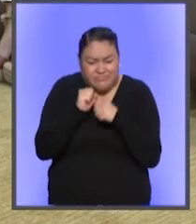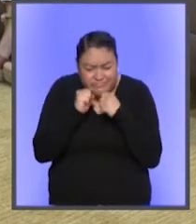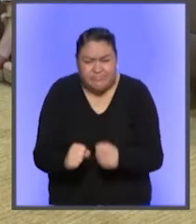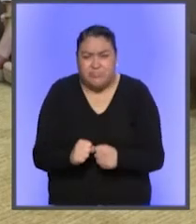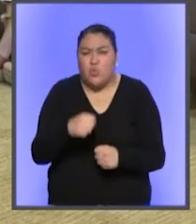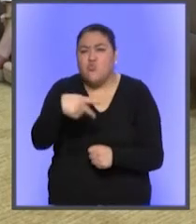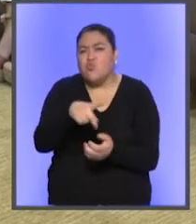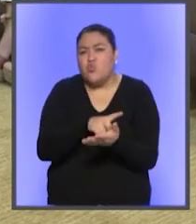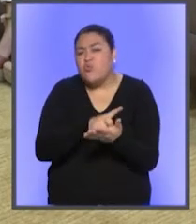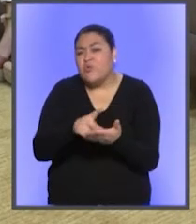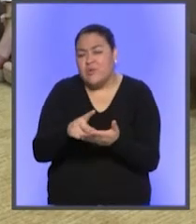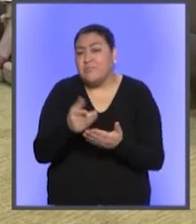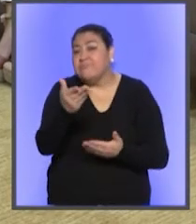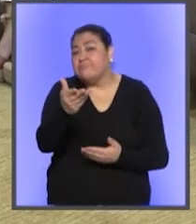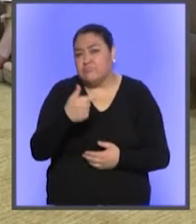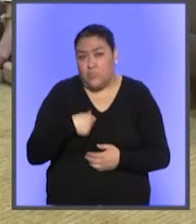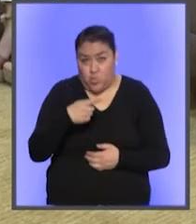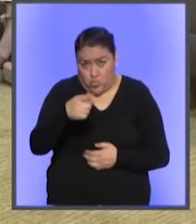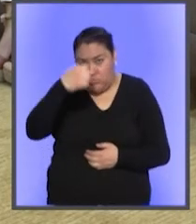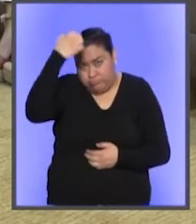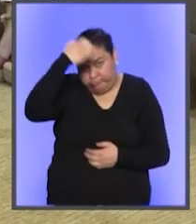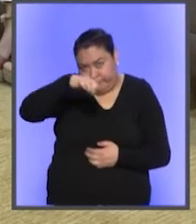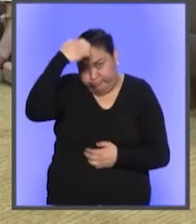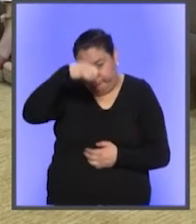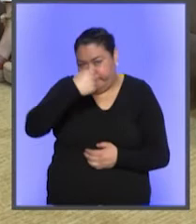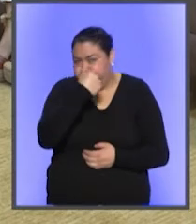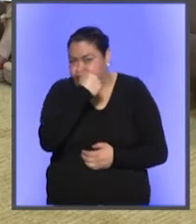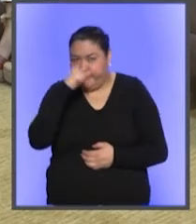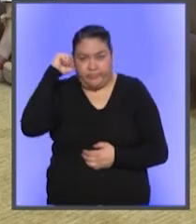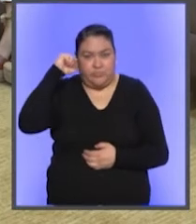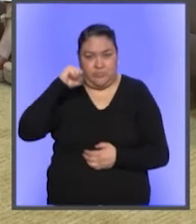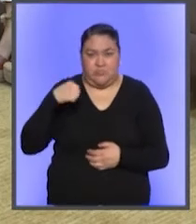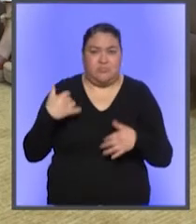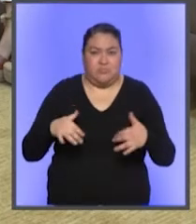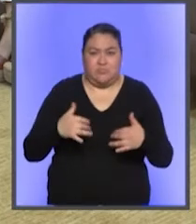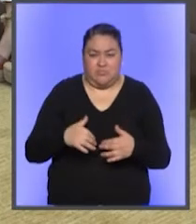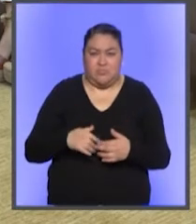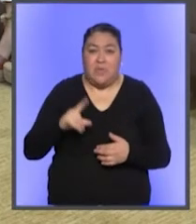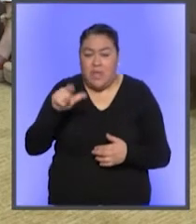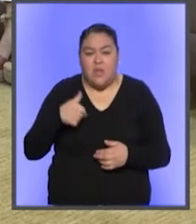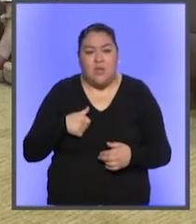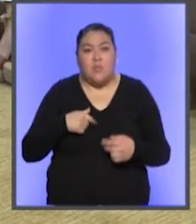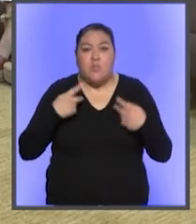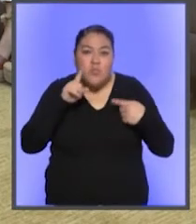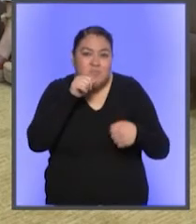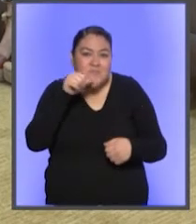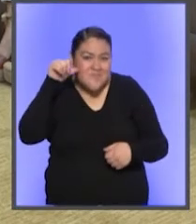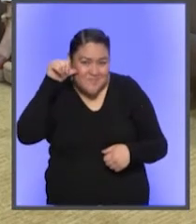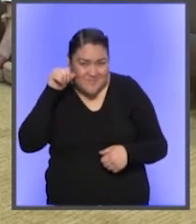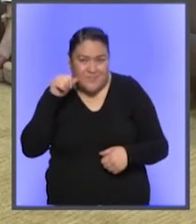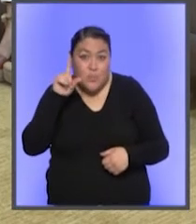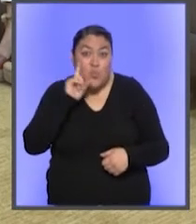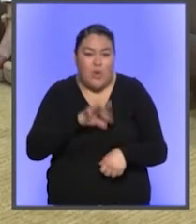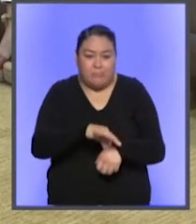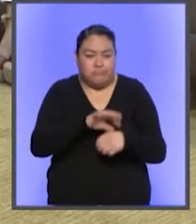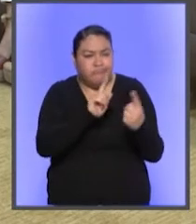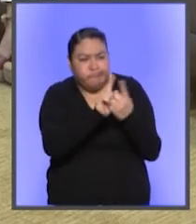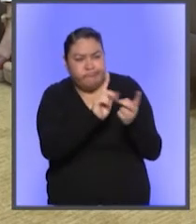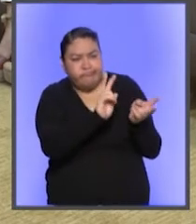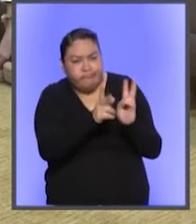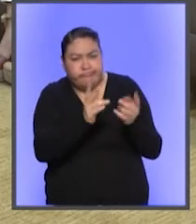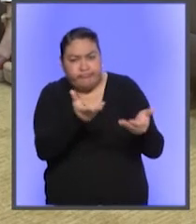las mujeres Rurales en su opinión como experta en la materia y pues desde luego después de haber compartido Ayer